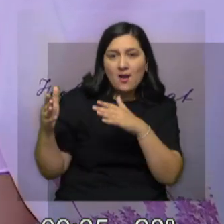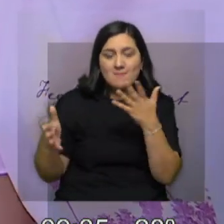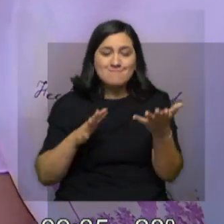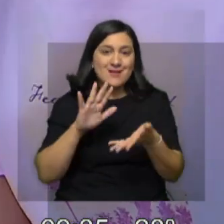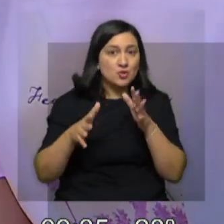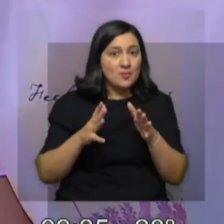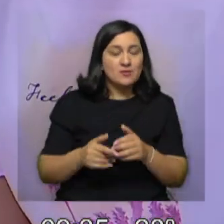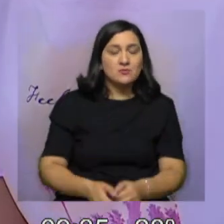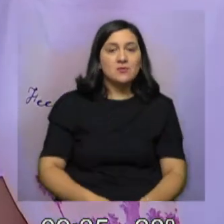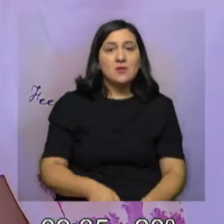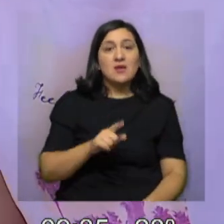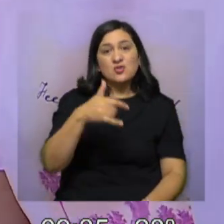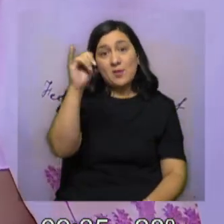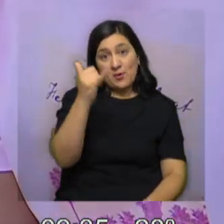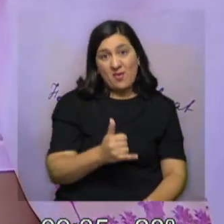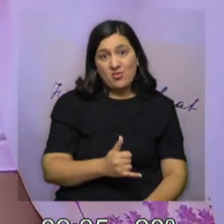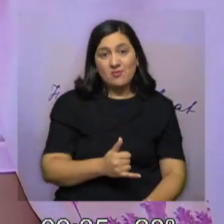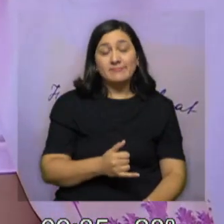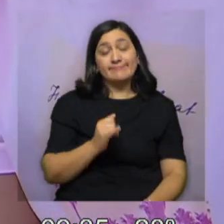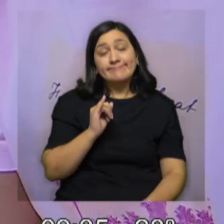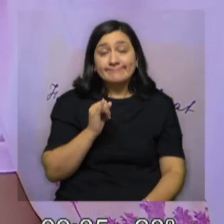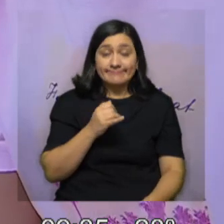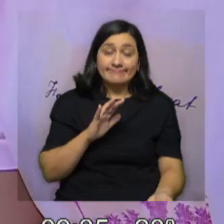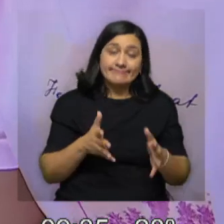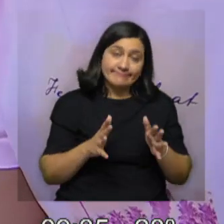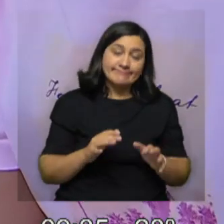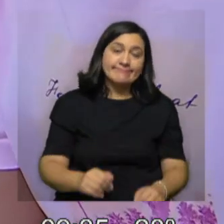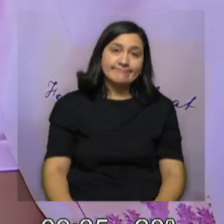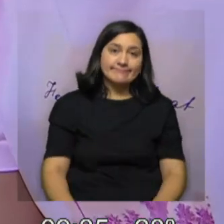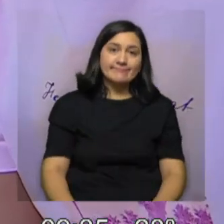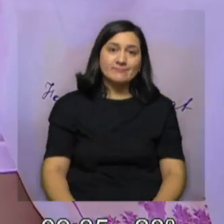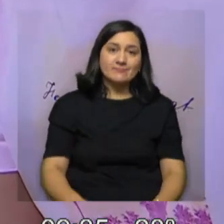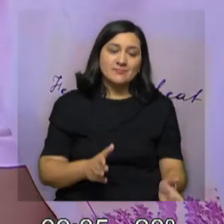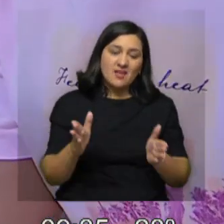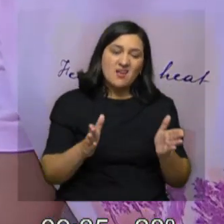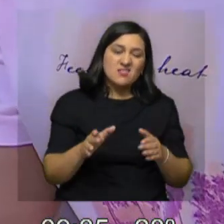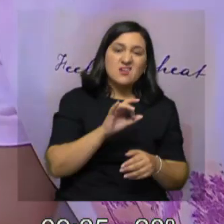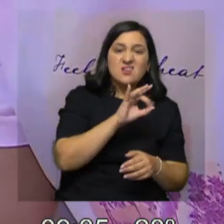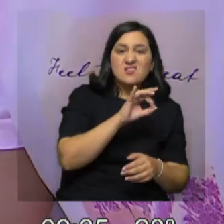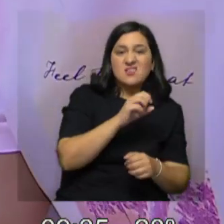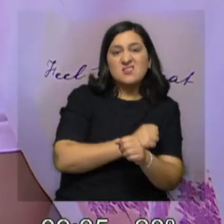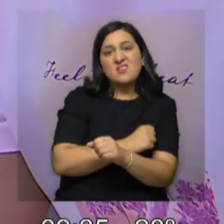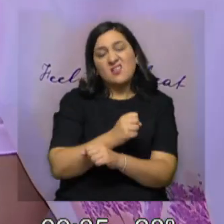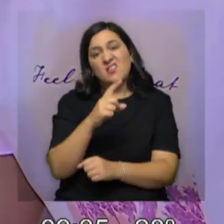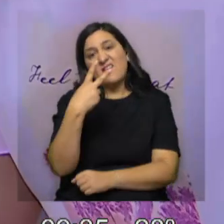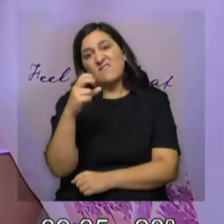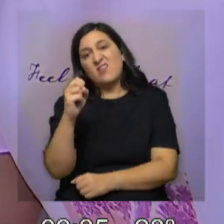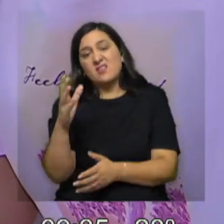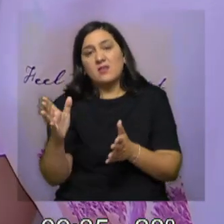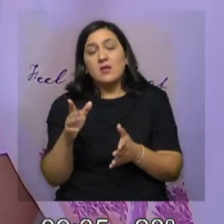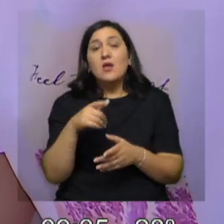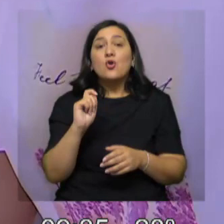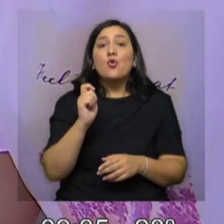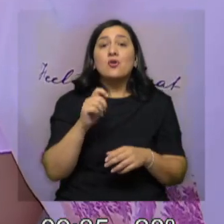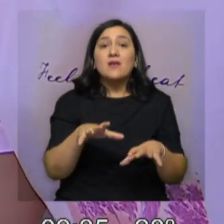todo. Claro, usted dice que eso es un promedio. Y claro, sí. Un promedio entre 15, 20 y bueno. Claro, ¿con quién vive